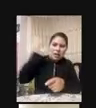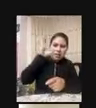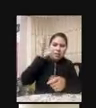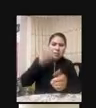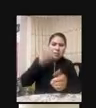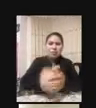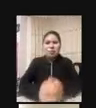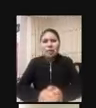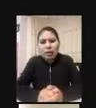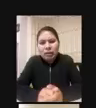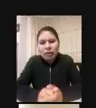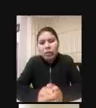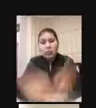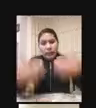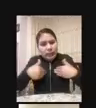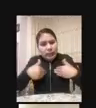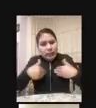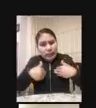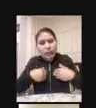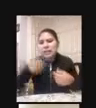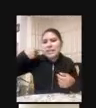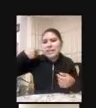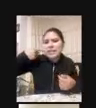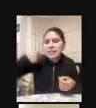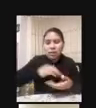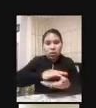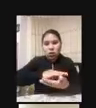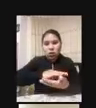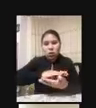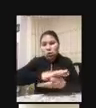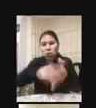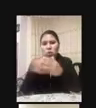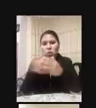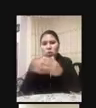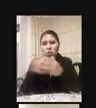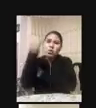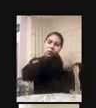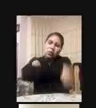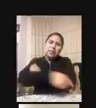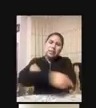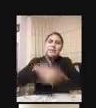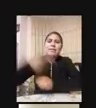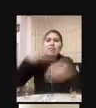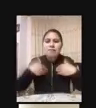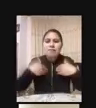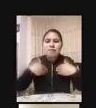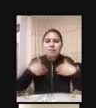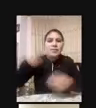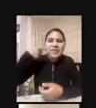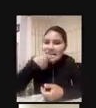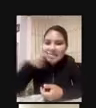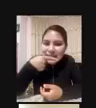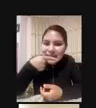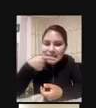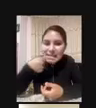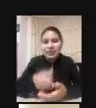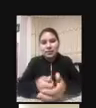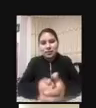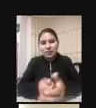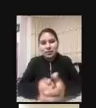comer, los restos alimenticios, las bebidas, van a formar ácidos en la boca que van a dañar estos tejidos duros del